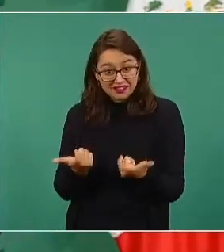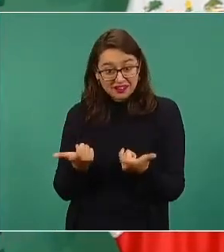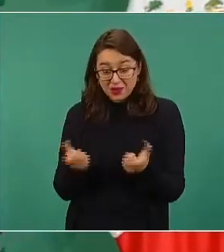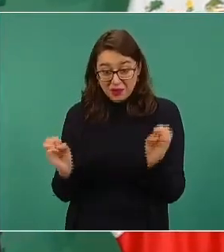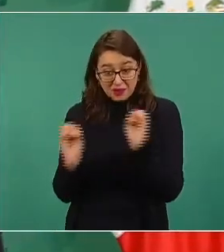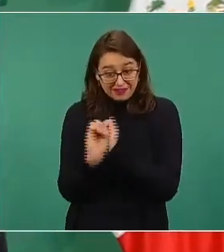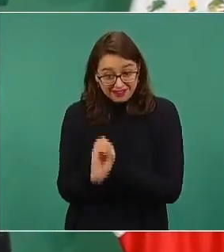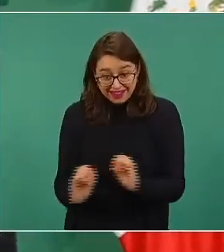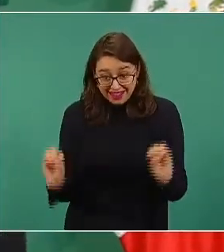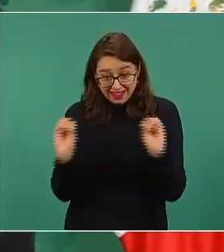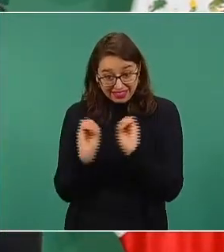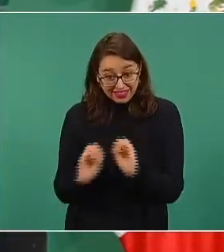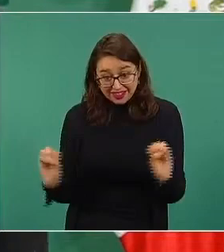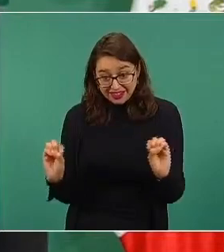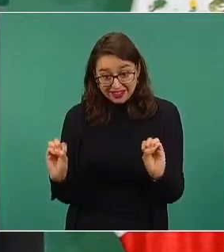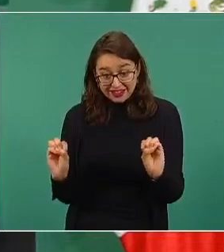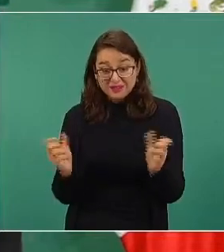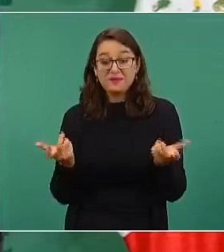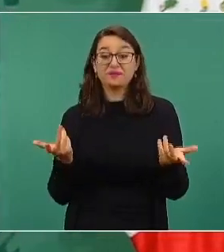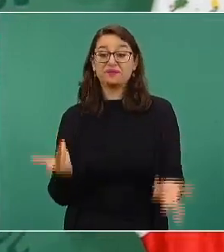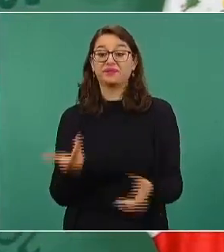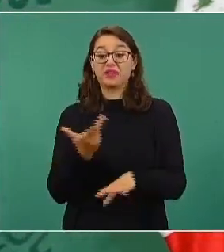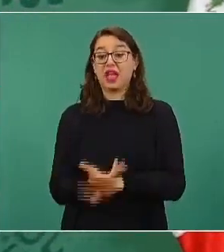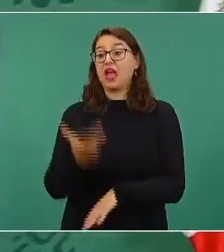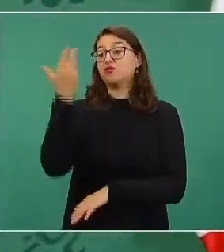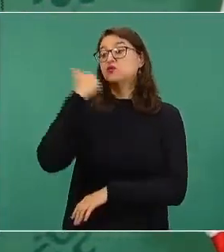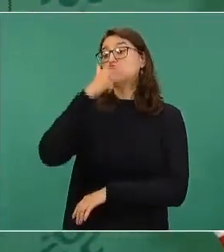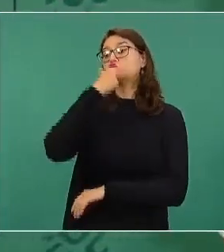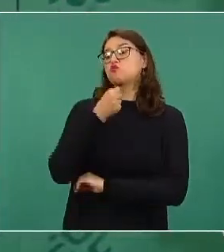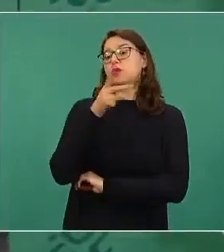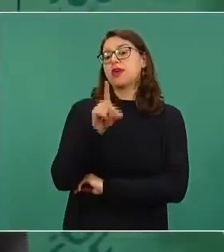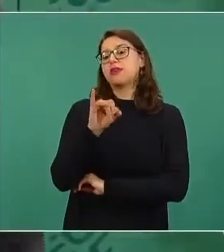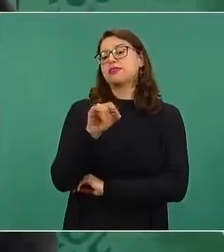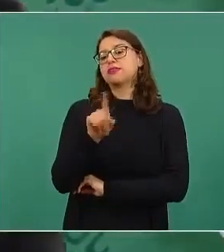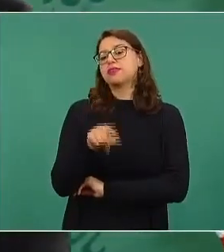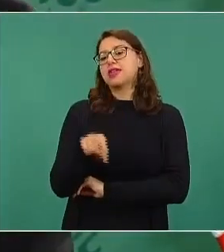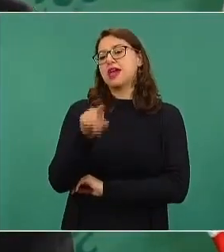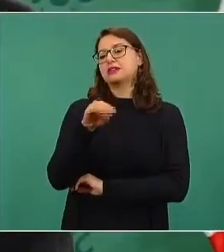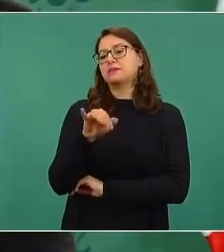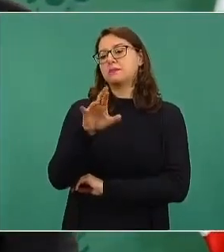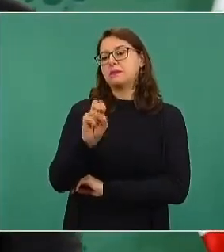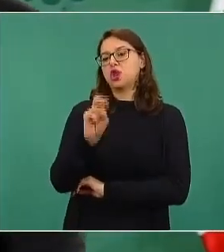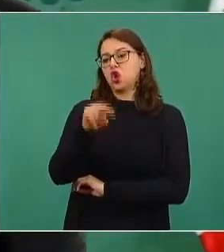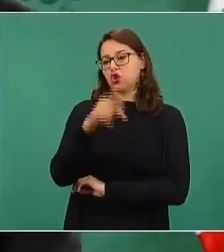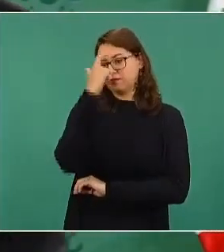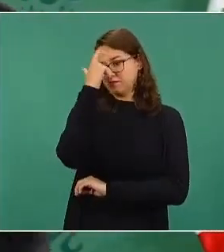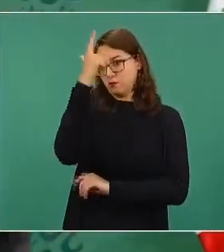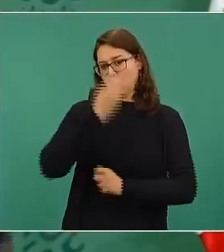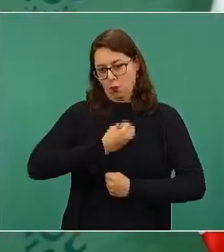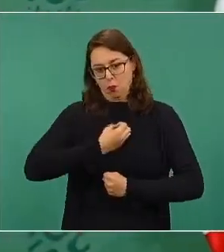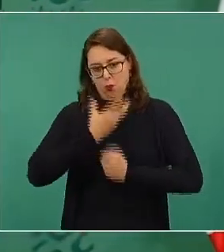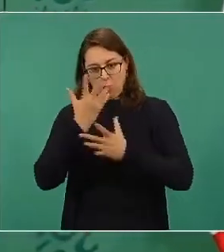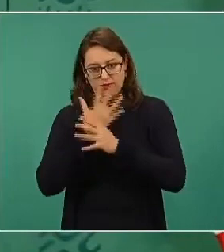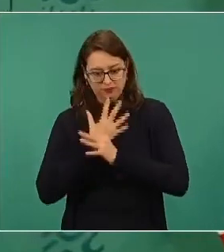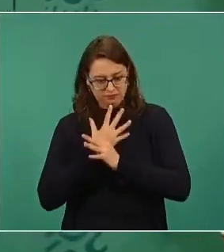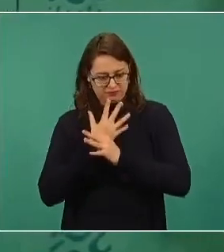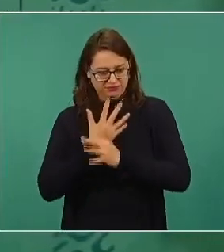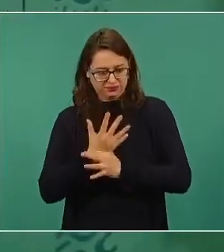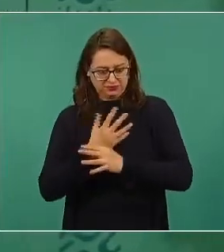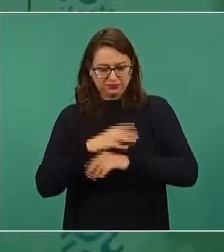como comentaba el poeta Díaz Mirón, como decía, nadie tiene